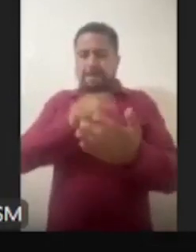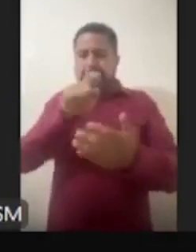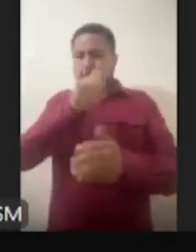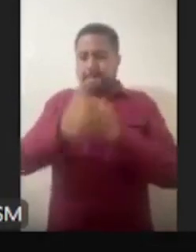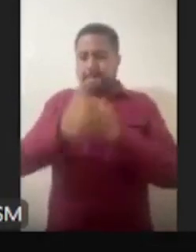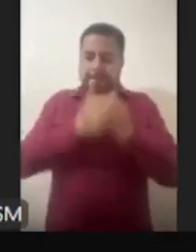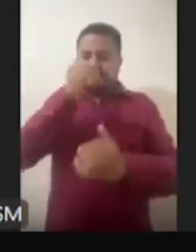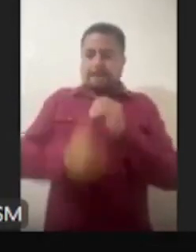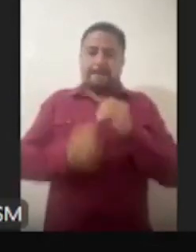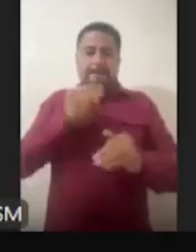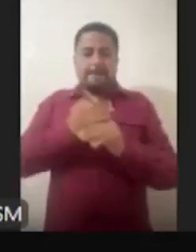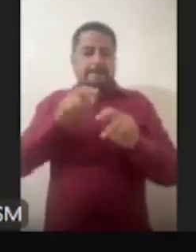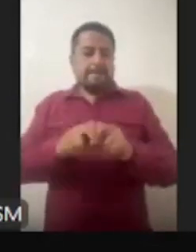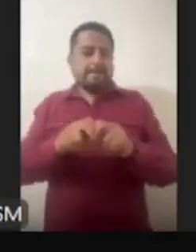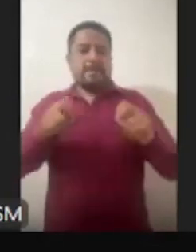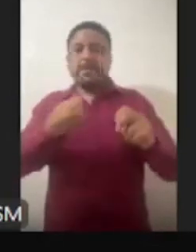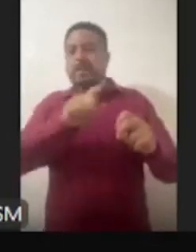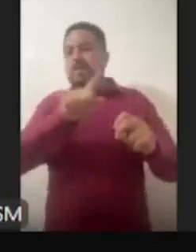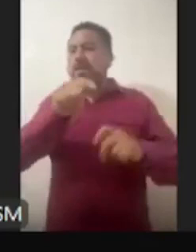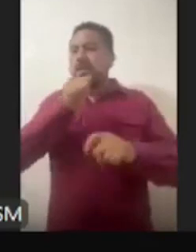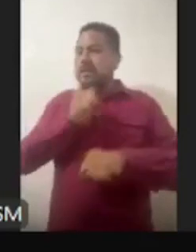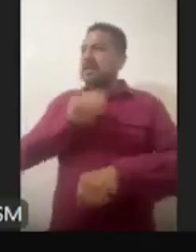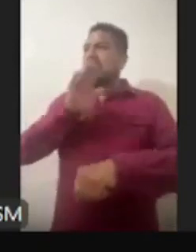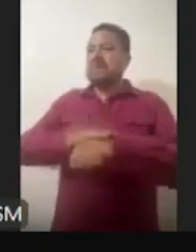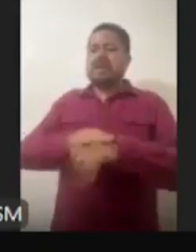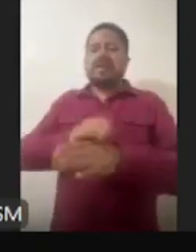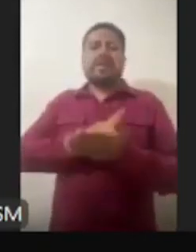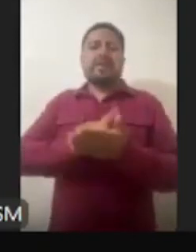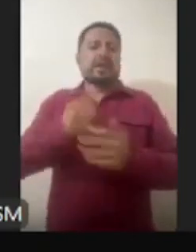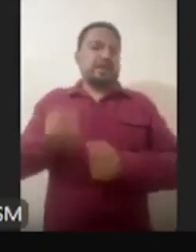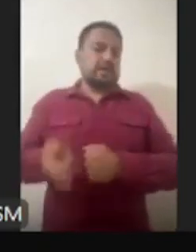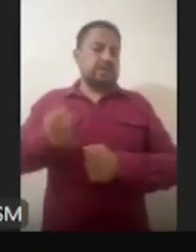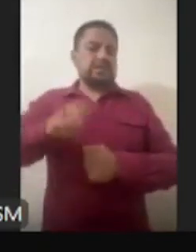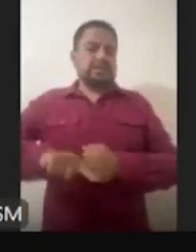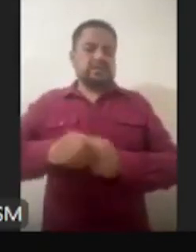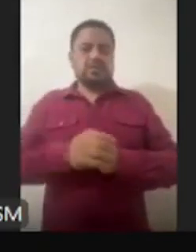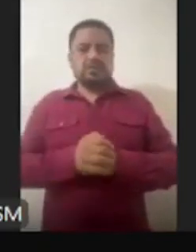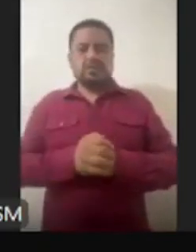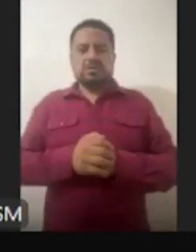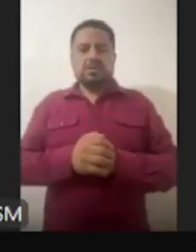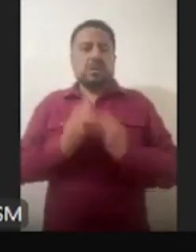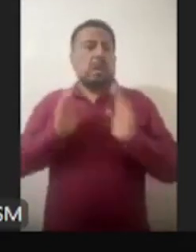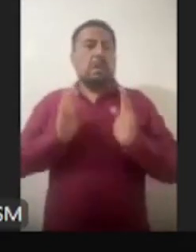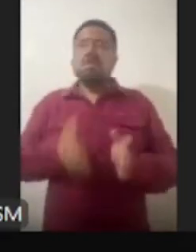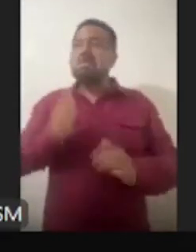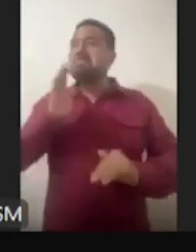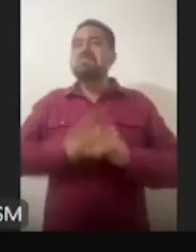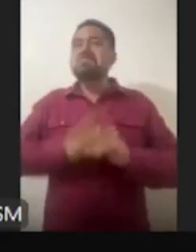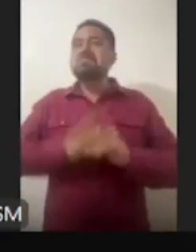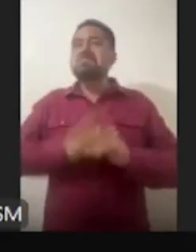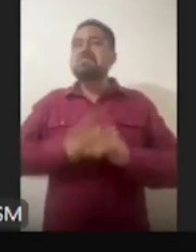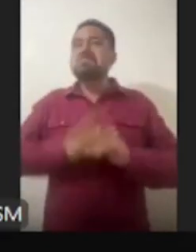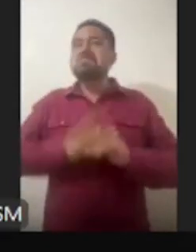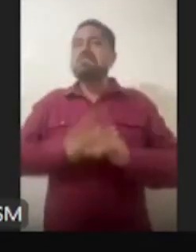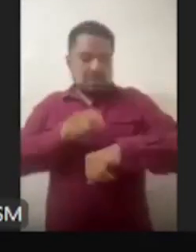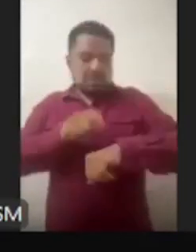en consecuencia notificarla como en derecho corresponde. Al no haber más asuntos por tratar, siendo las